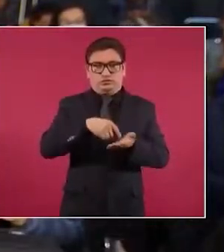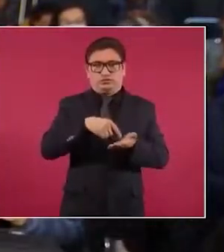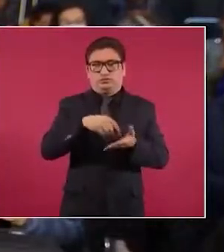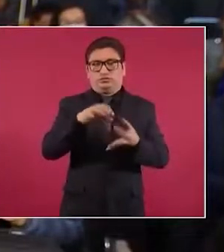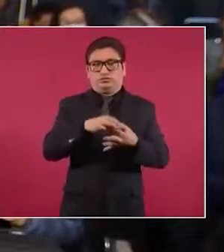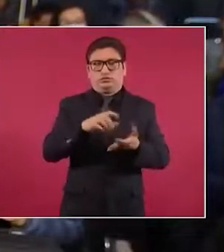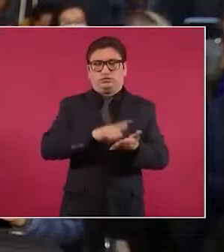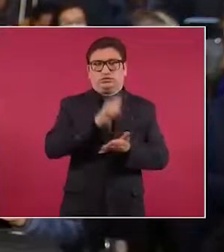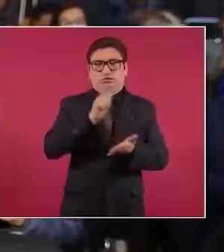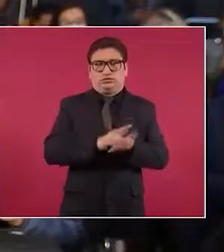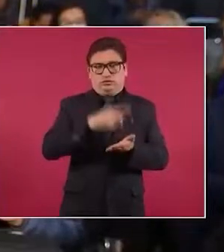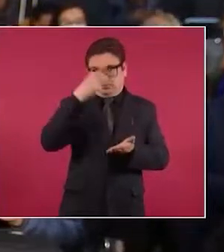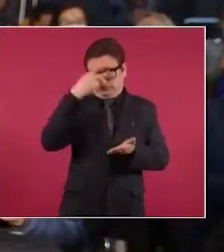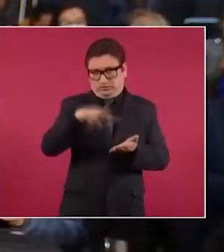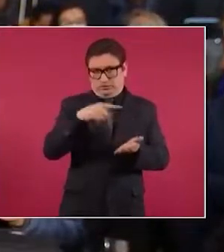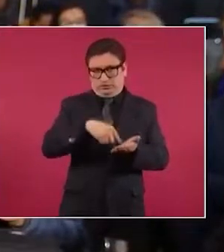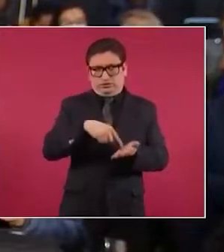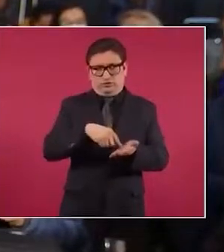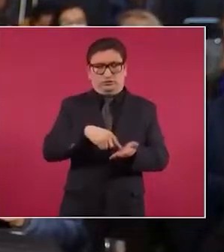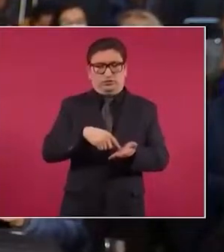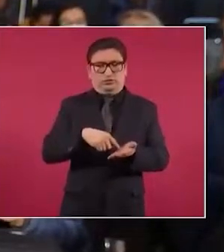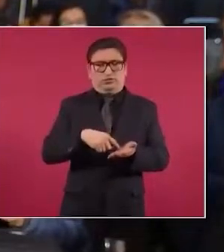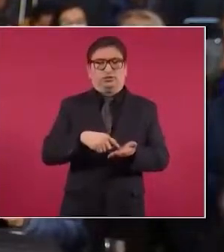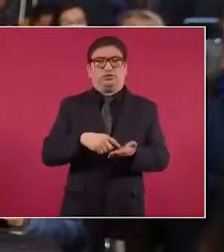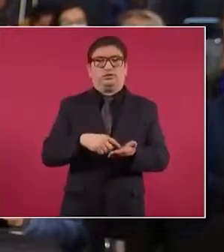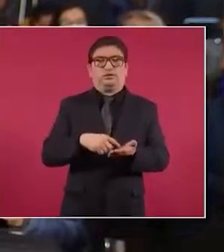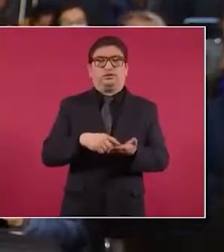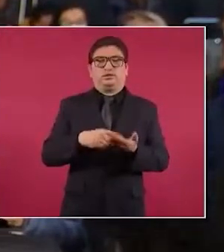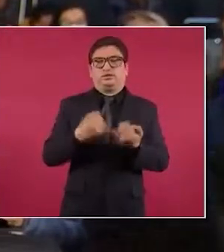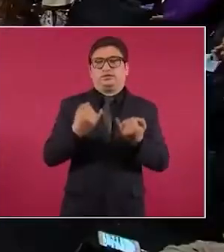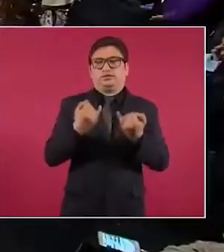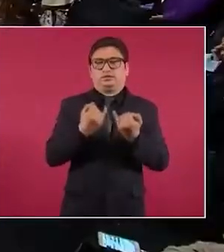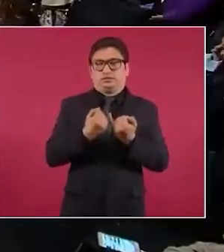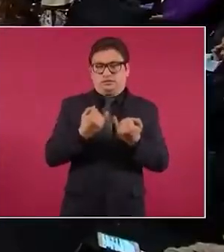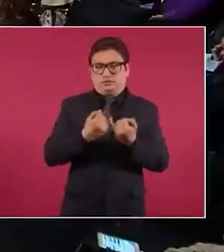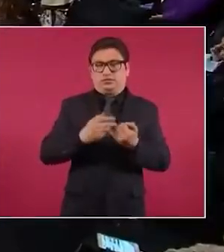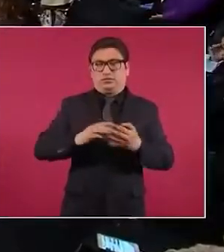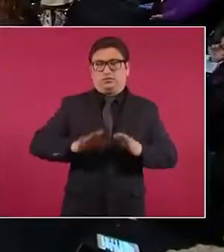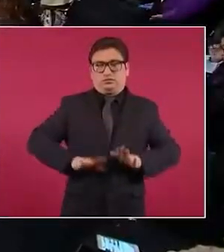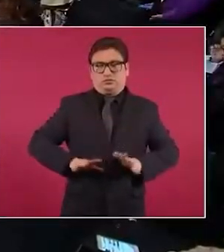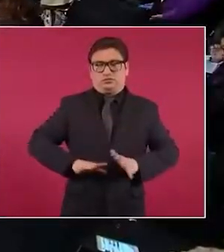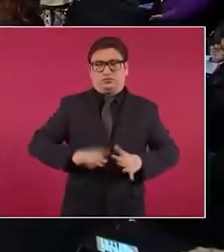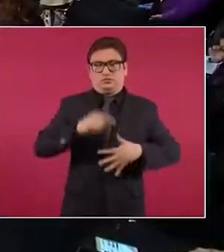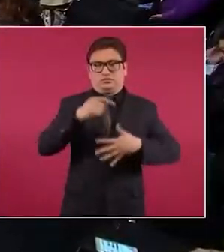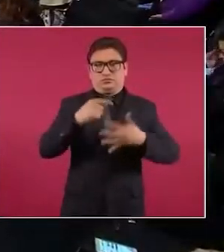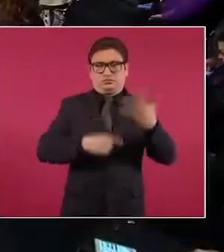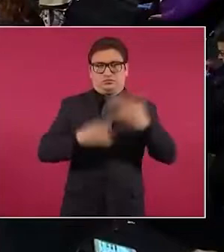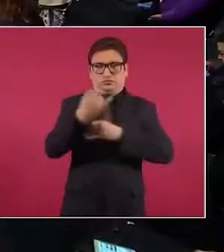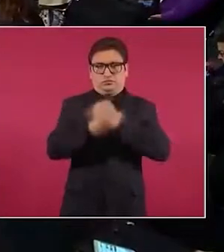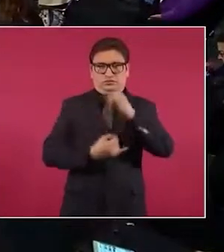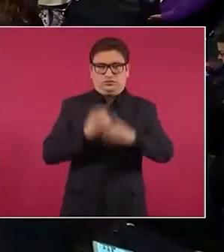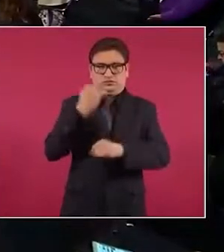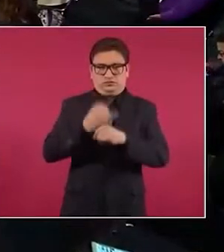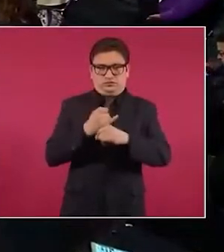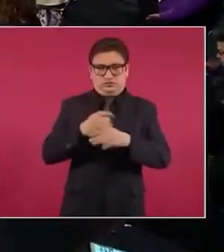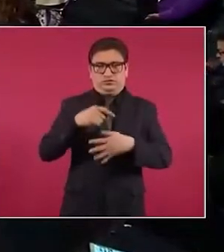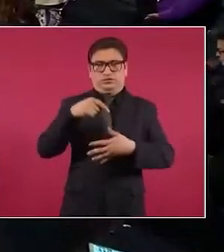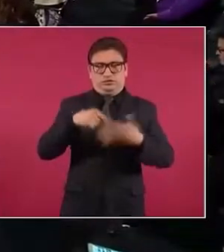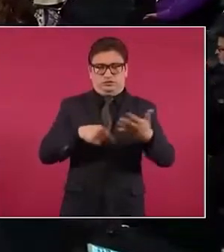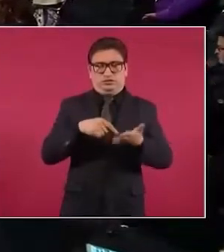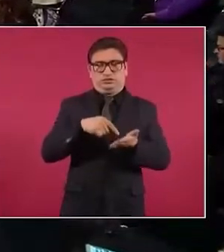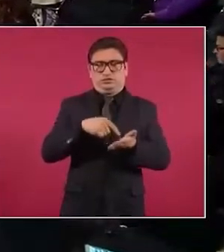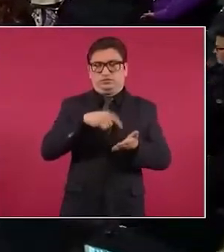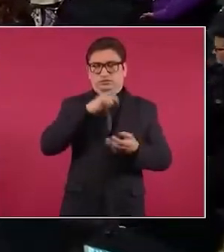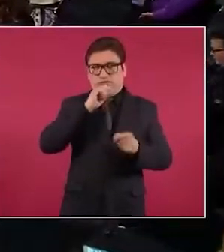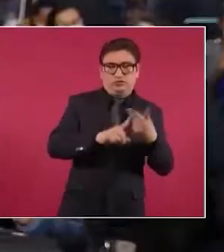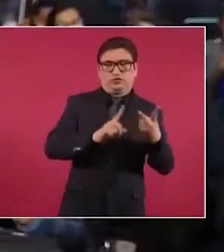en la ley mexicana y en los estándares de internacionales que también han definido